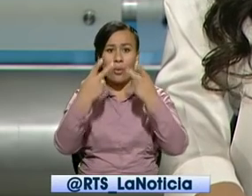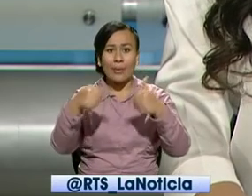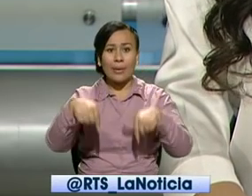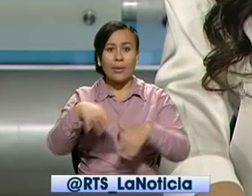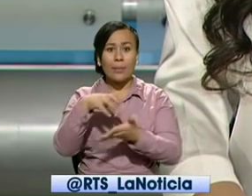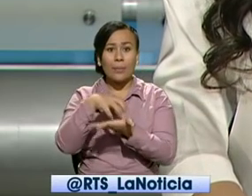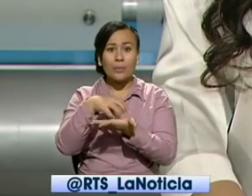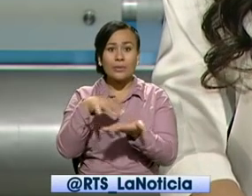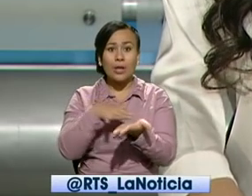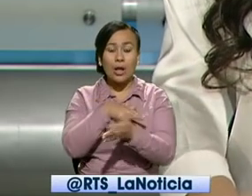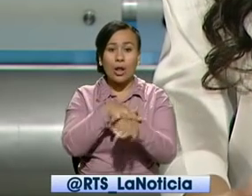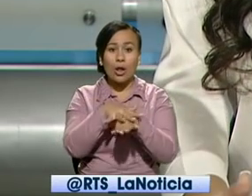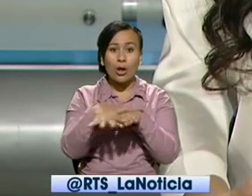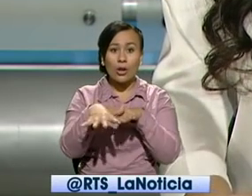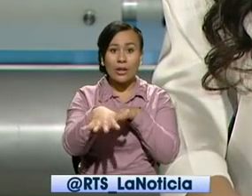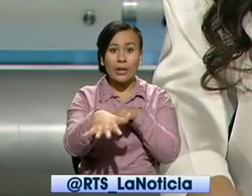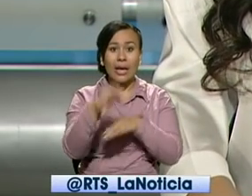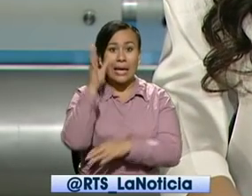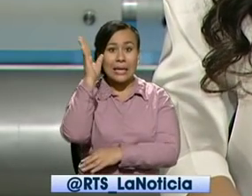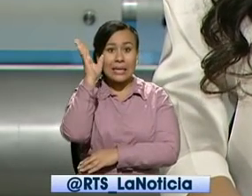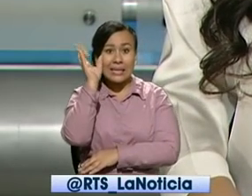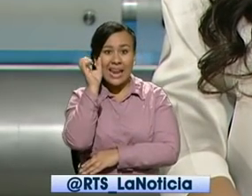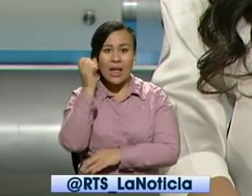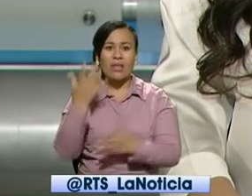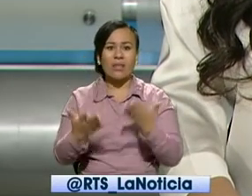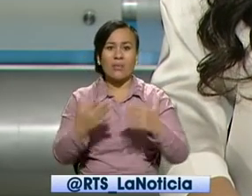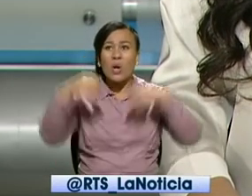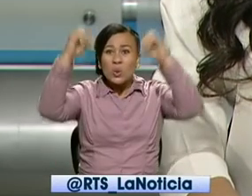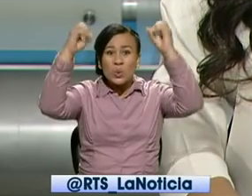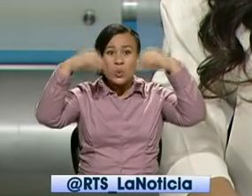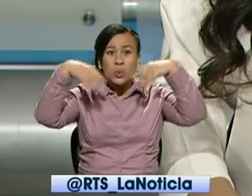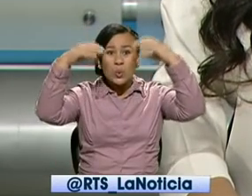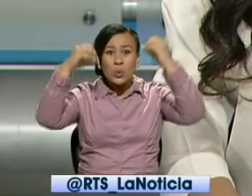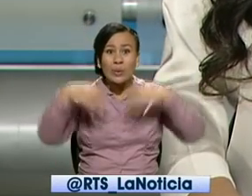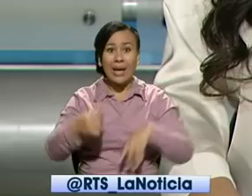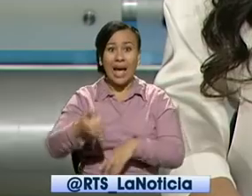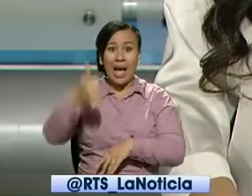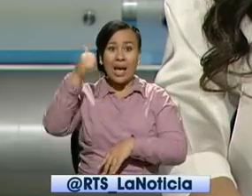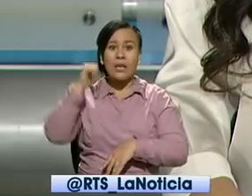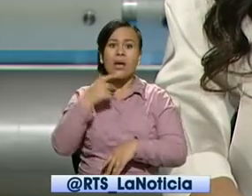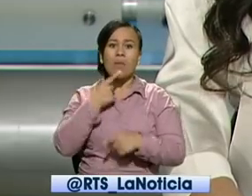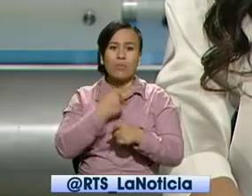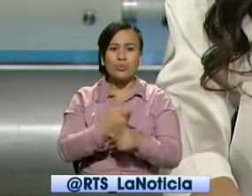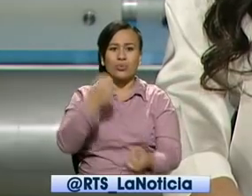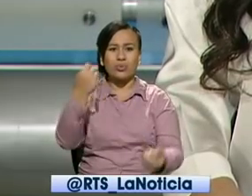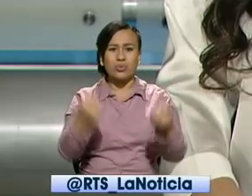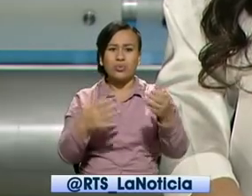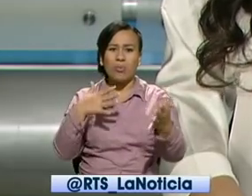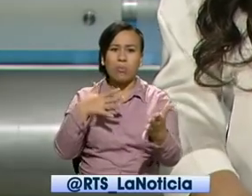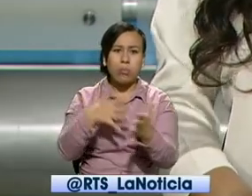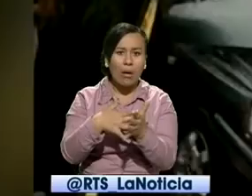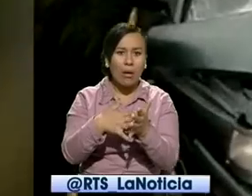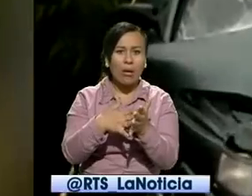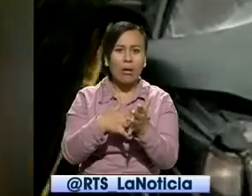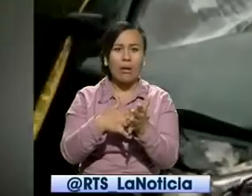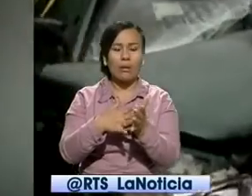de Los Ríos. Se presume que la calzada mojada producto de la lluvia incidió en el accidente.